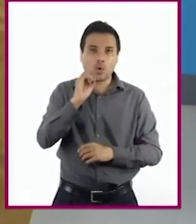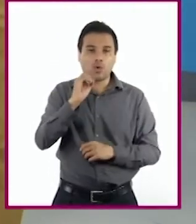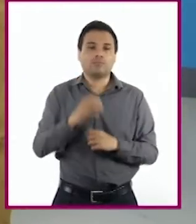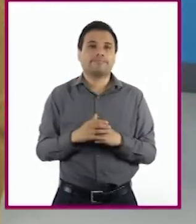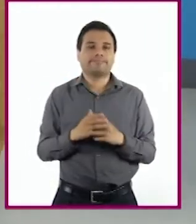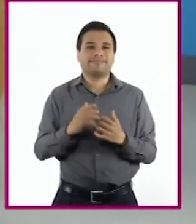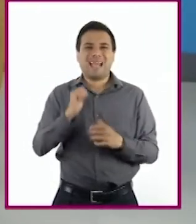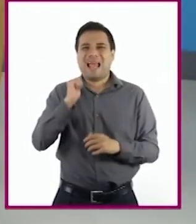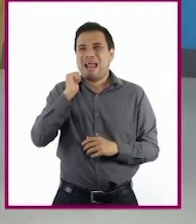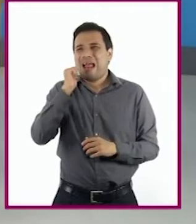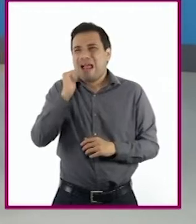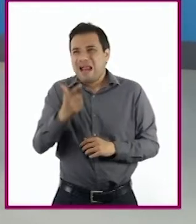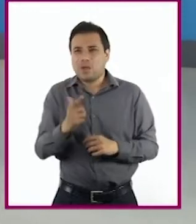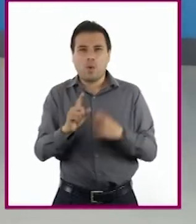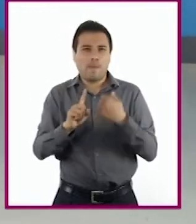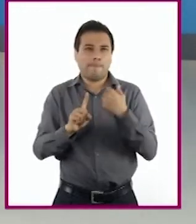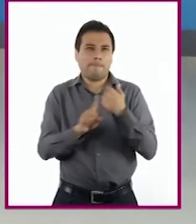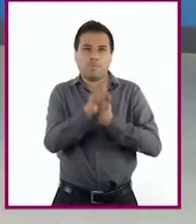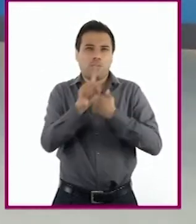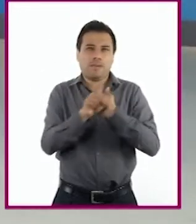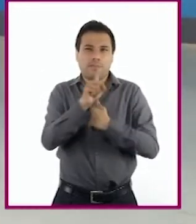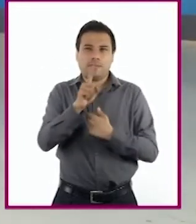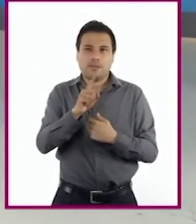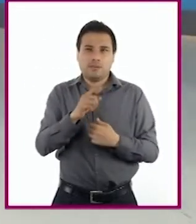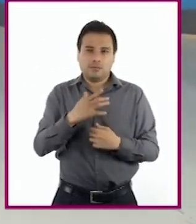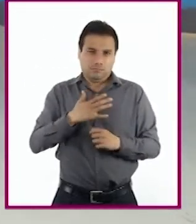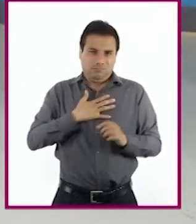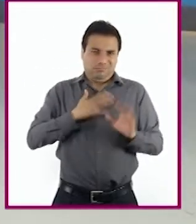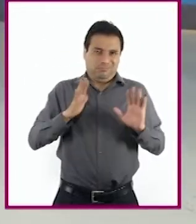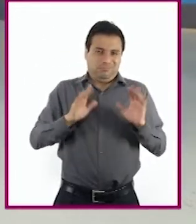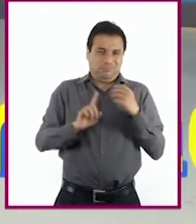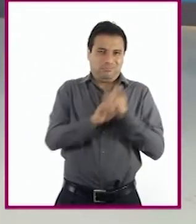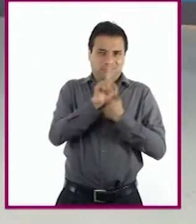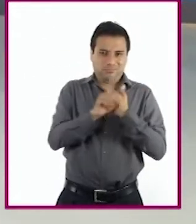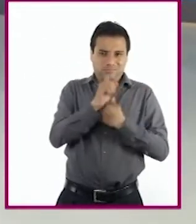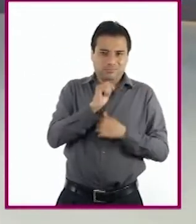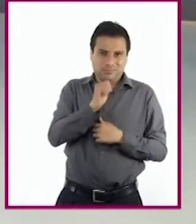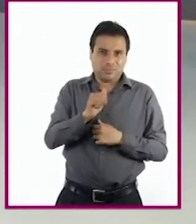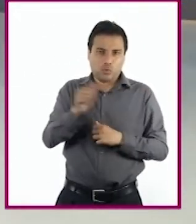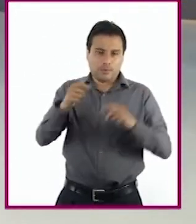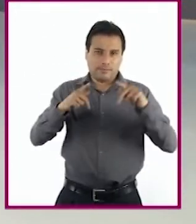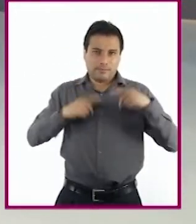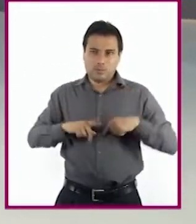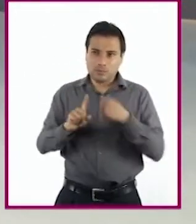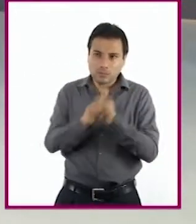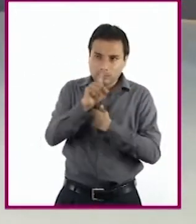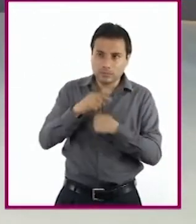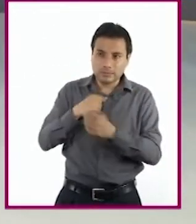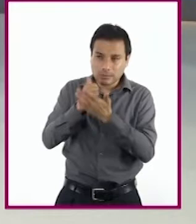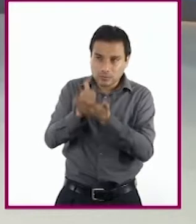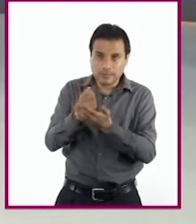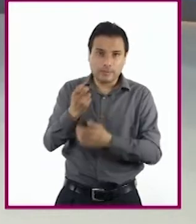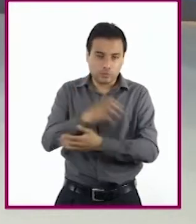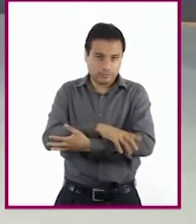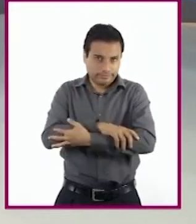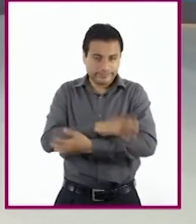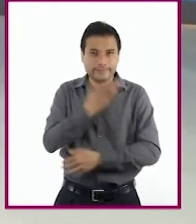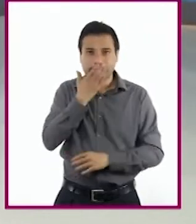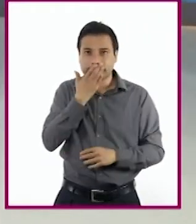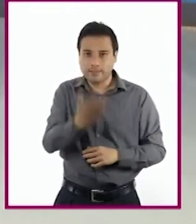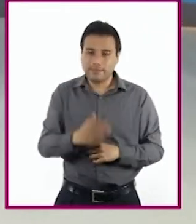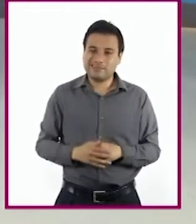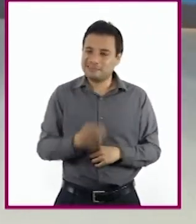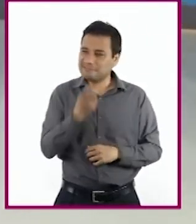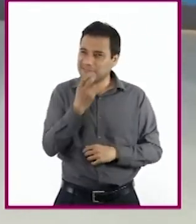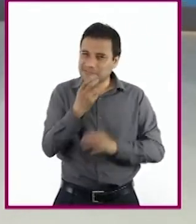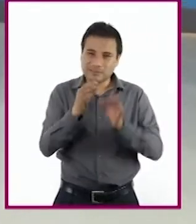solucionar algo que directamente no nos afecta, estamos actuando con solidaridad, un valor de la democracia